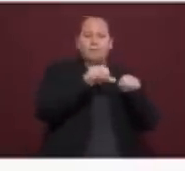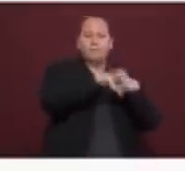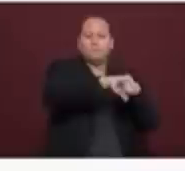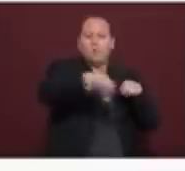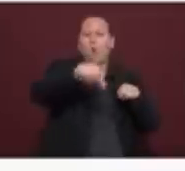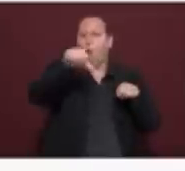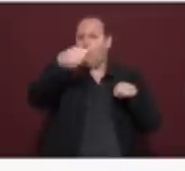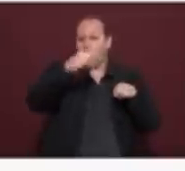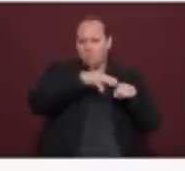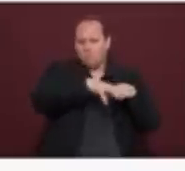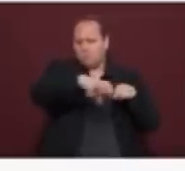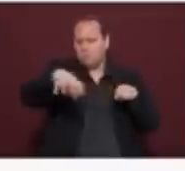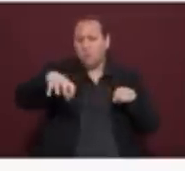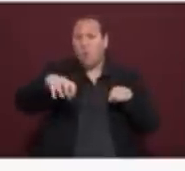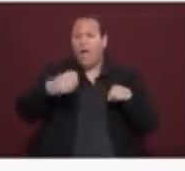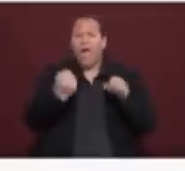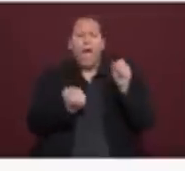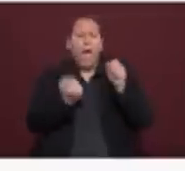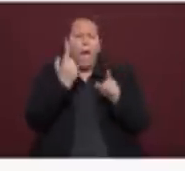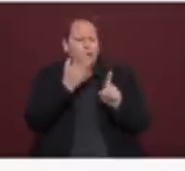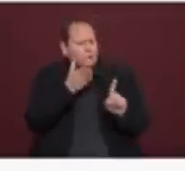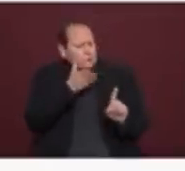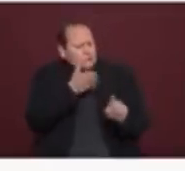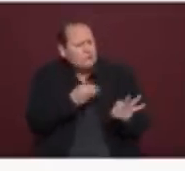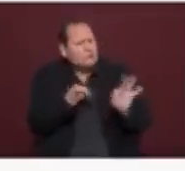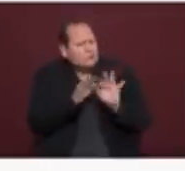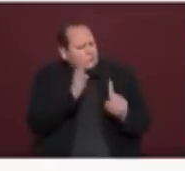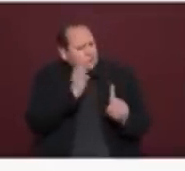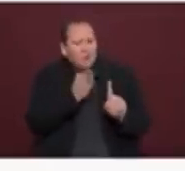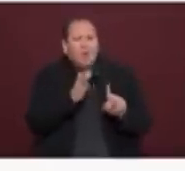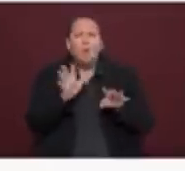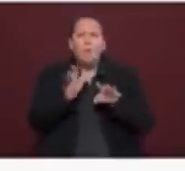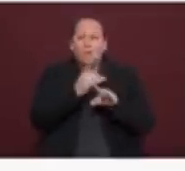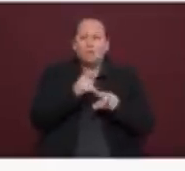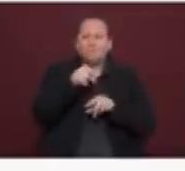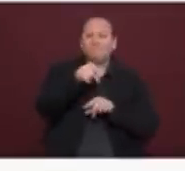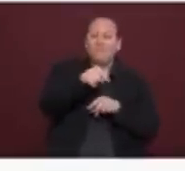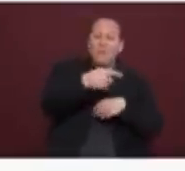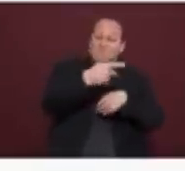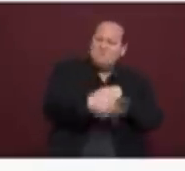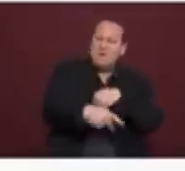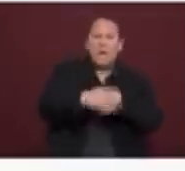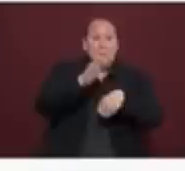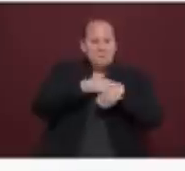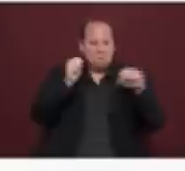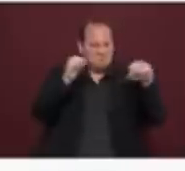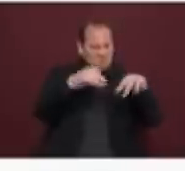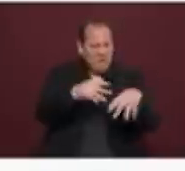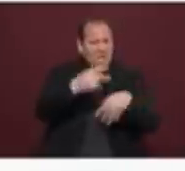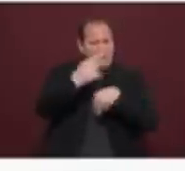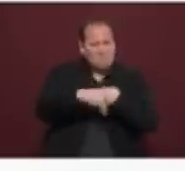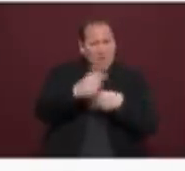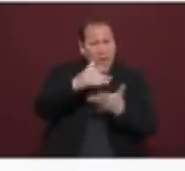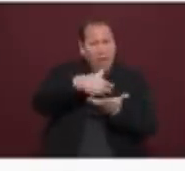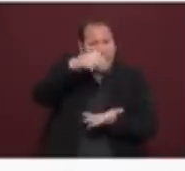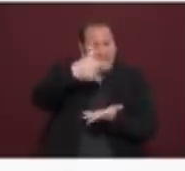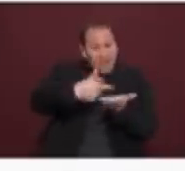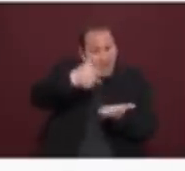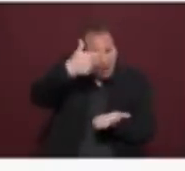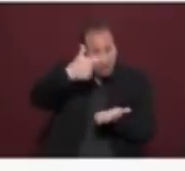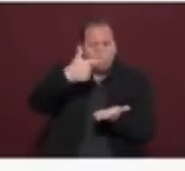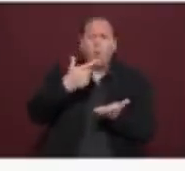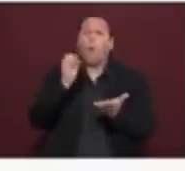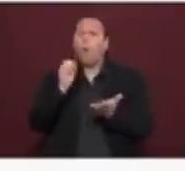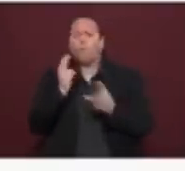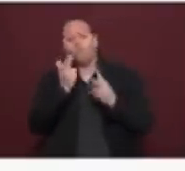que son de mayor prioridad por la delincuencia que está presente o por la incidencia de